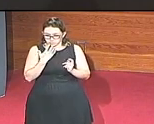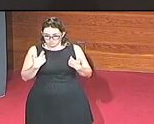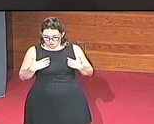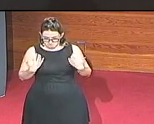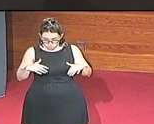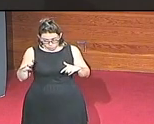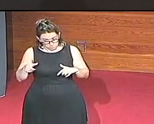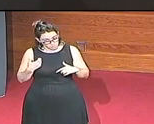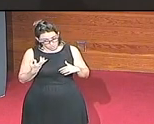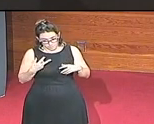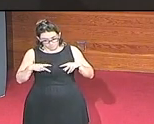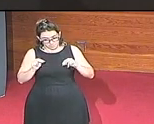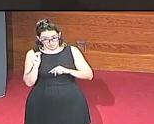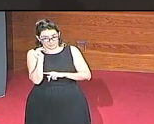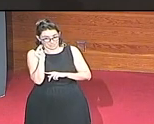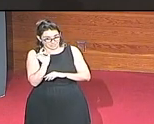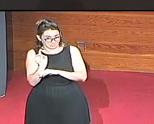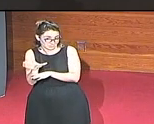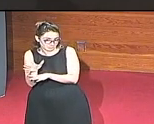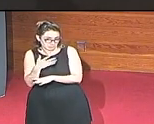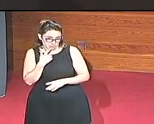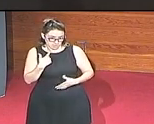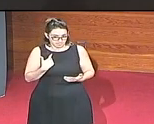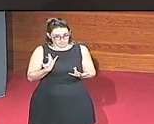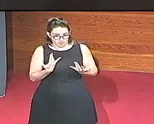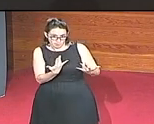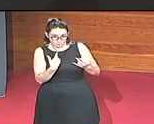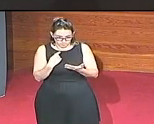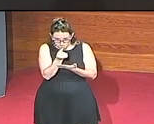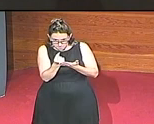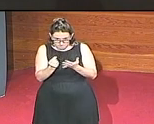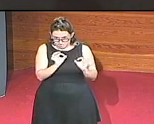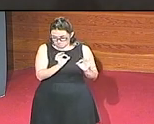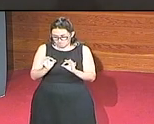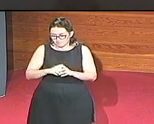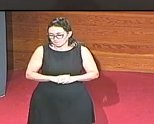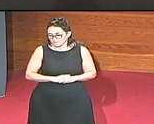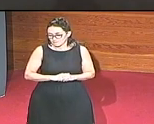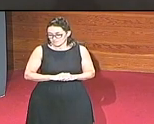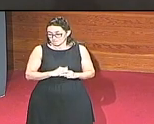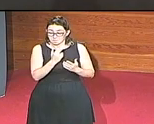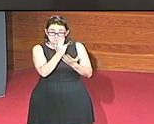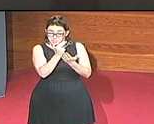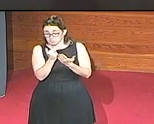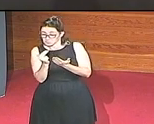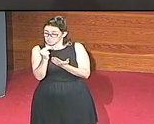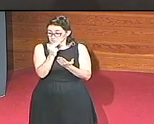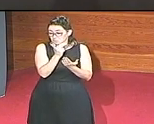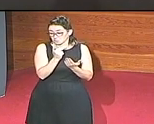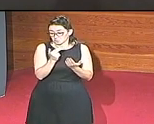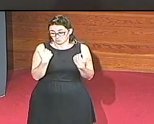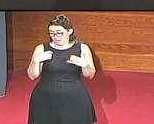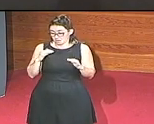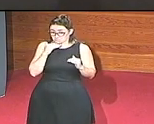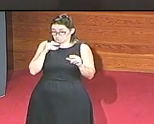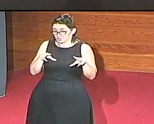entregar esto el viernes pues tienes que ir bastante rápido empiezas a pintar y yo más o menos tiene es el dibujo